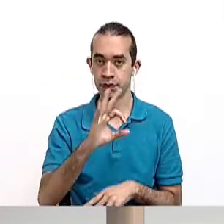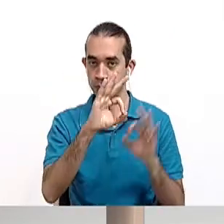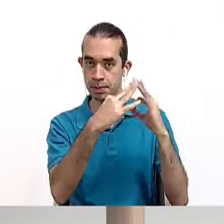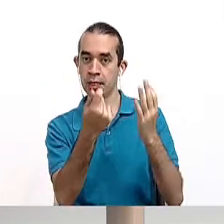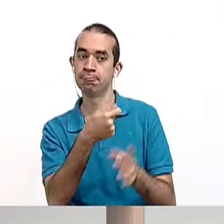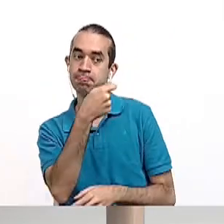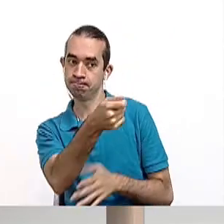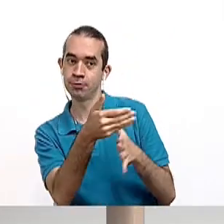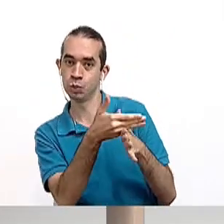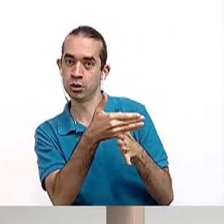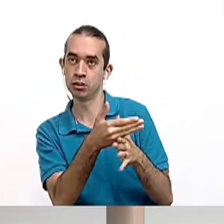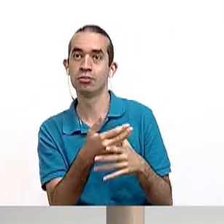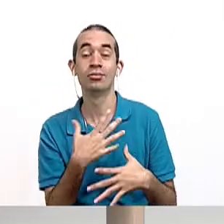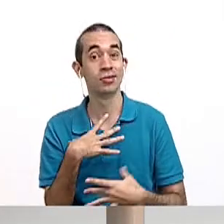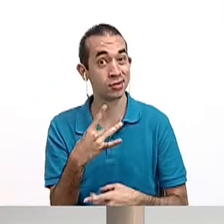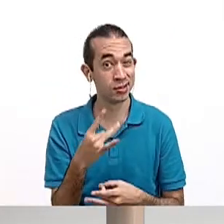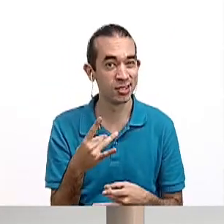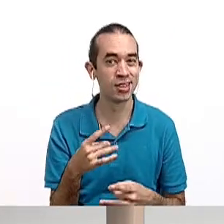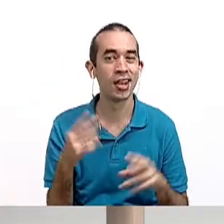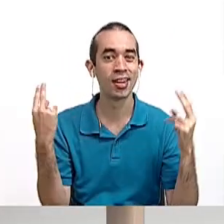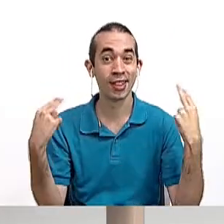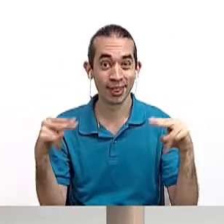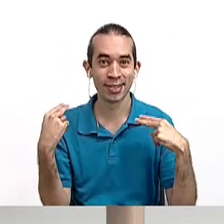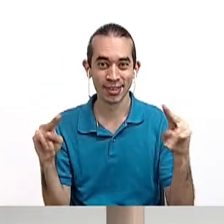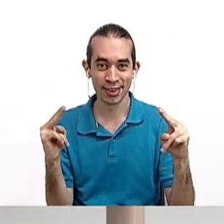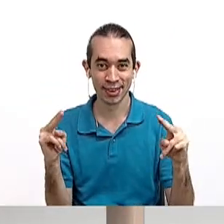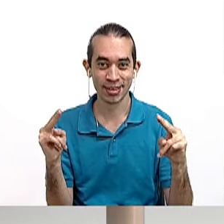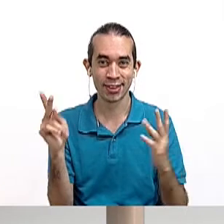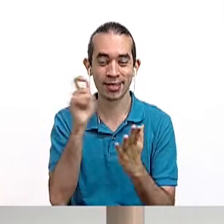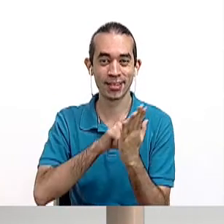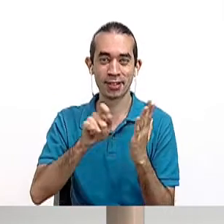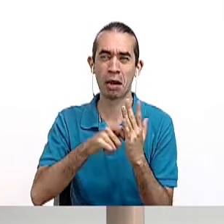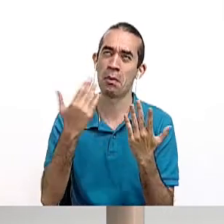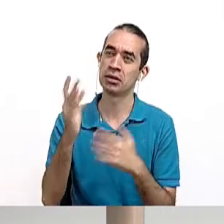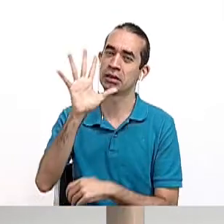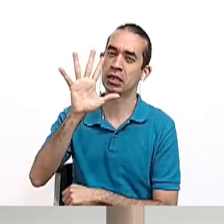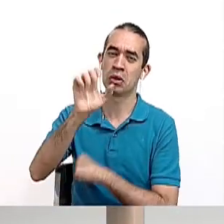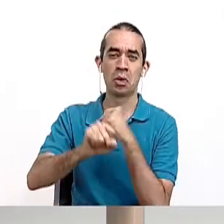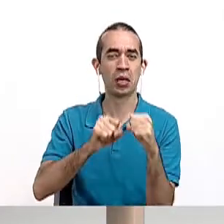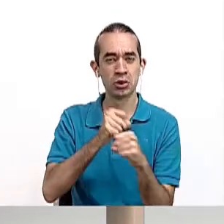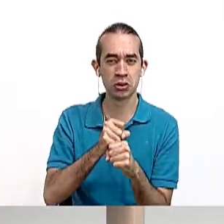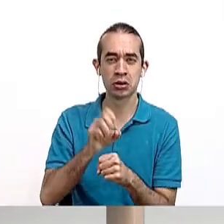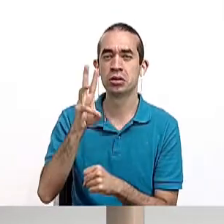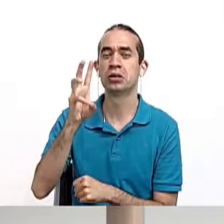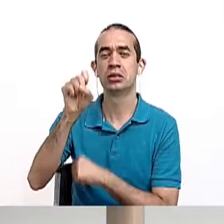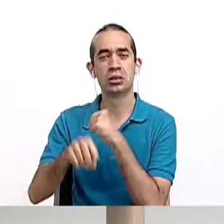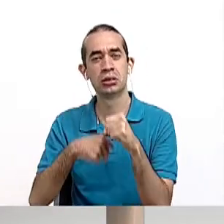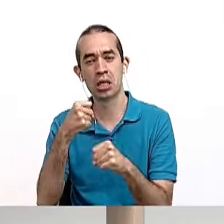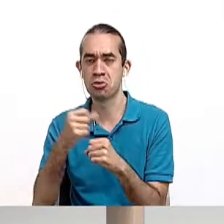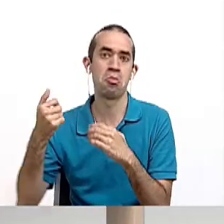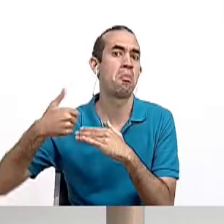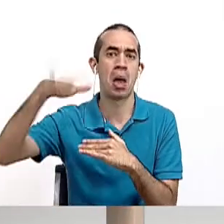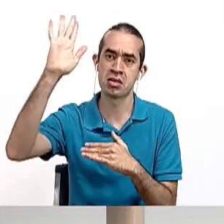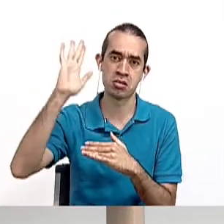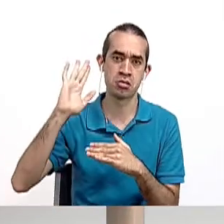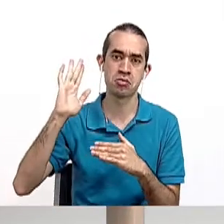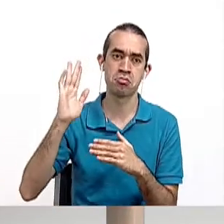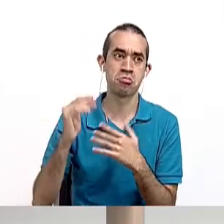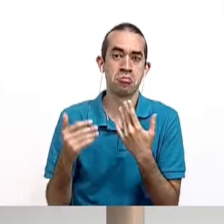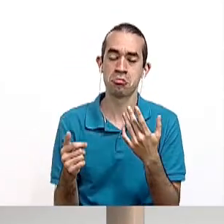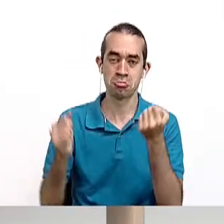sonaría interesante escribir esa noticia y tal vez dentro de unos 5, 6 años o más,